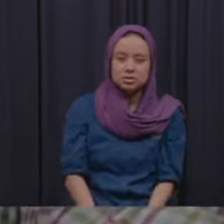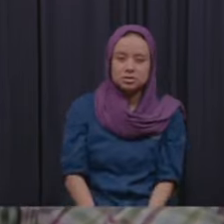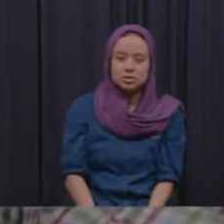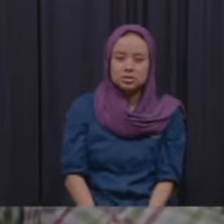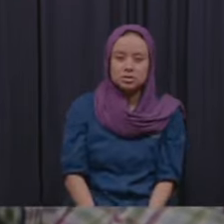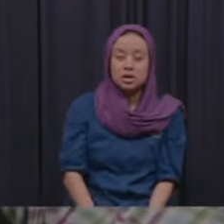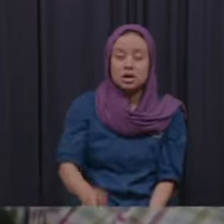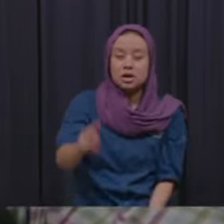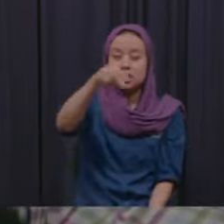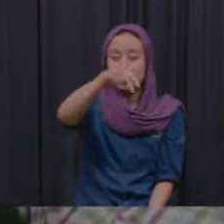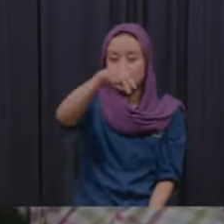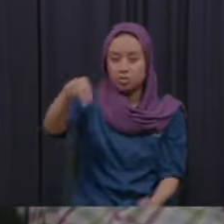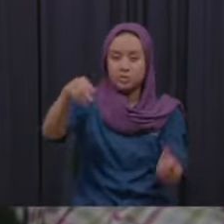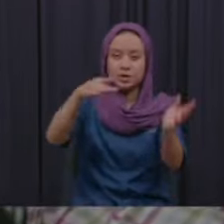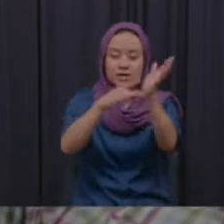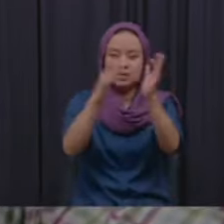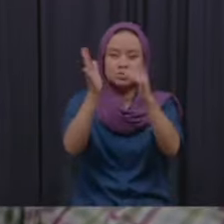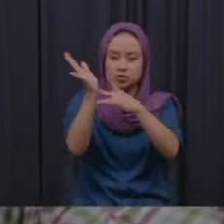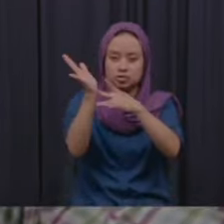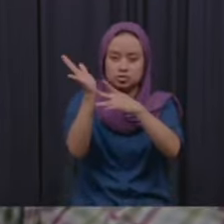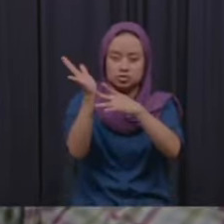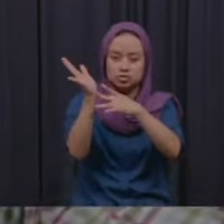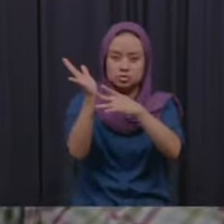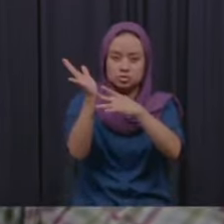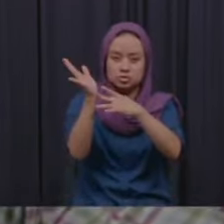En el nombre de Jesús.